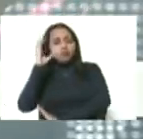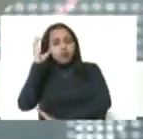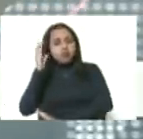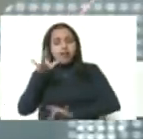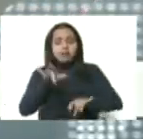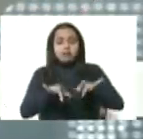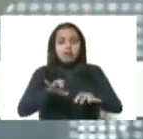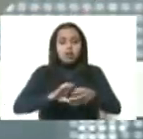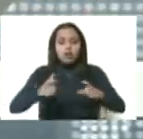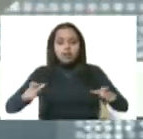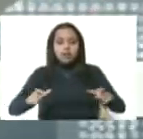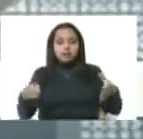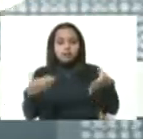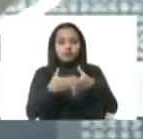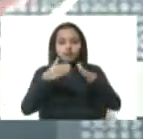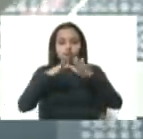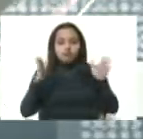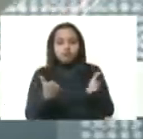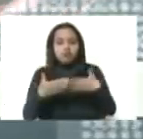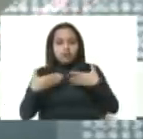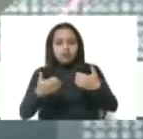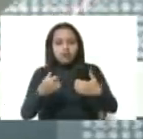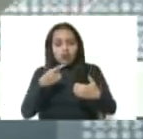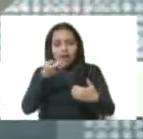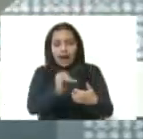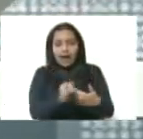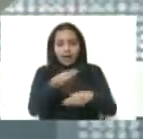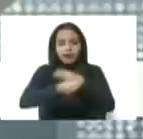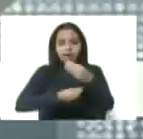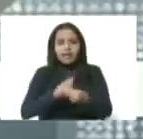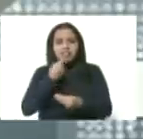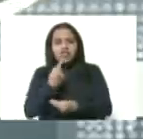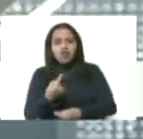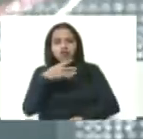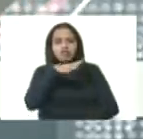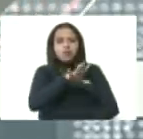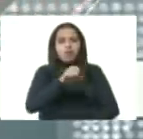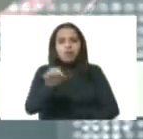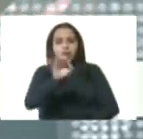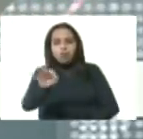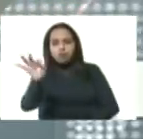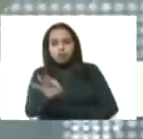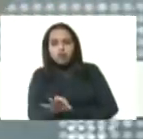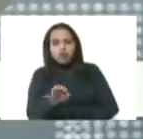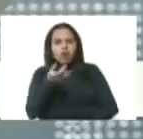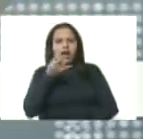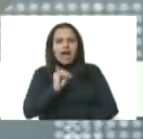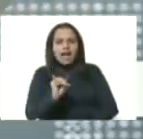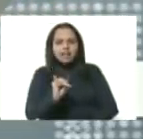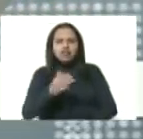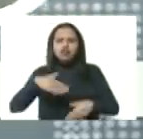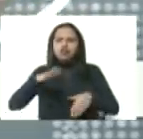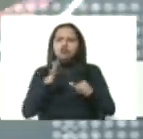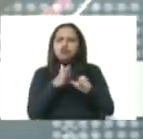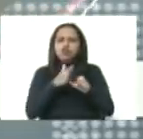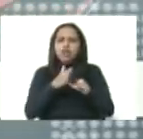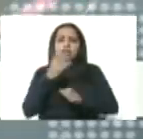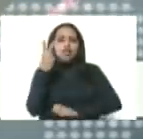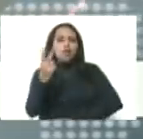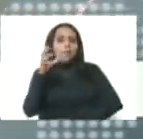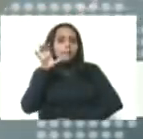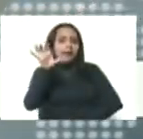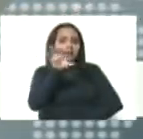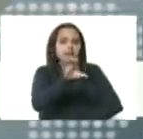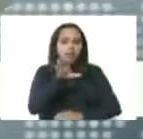está ocurriendo en el mundo. Y dijo que el 50% de los casos proviene solamente de dos